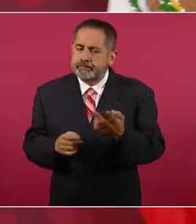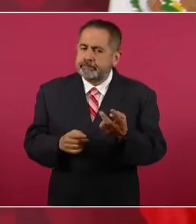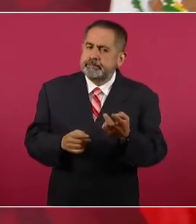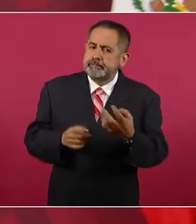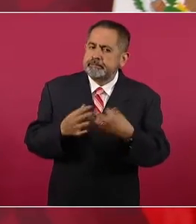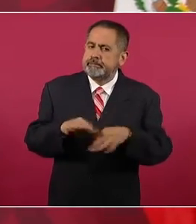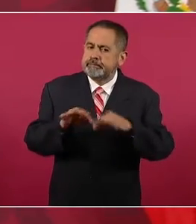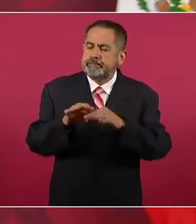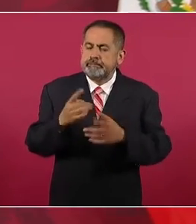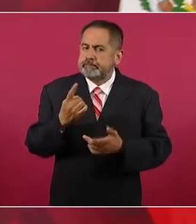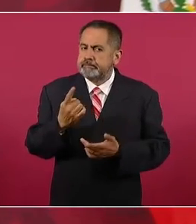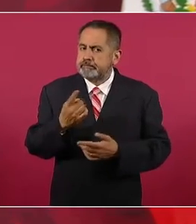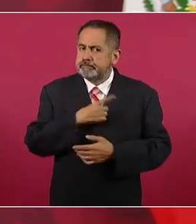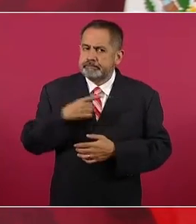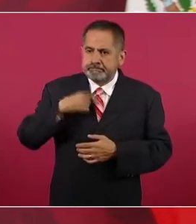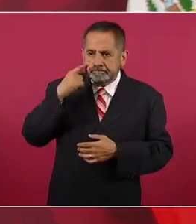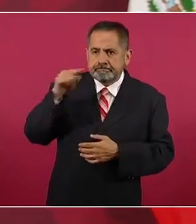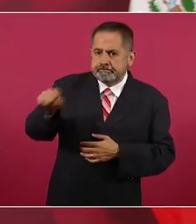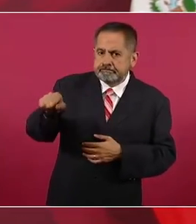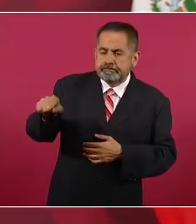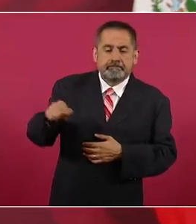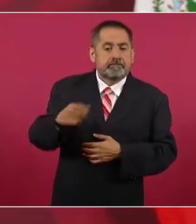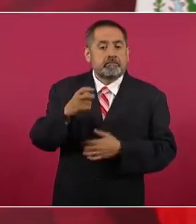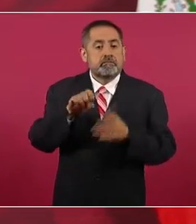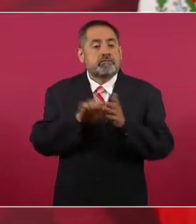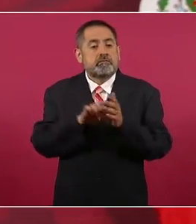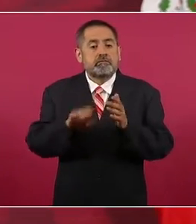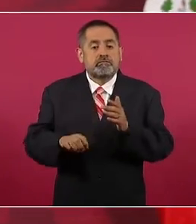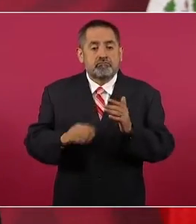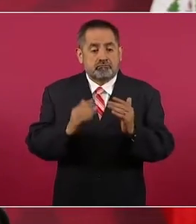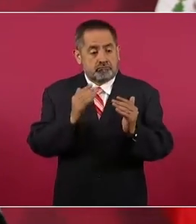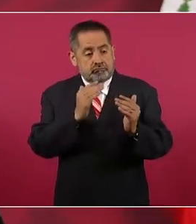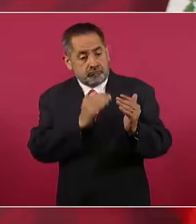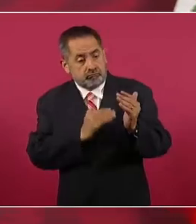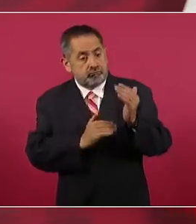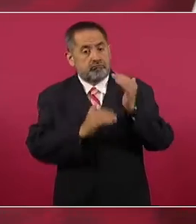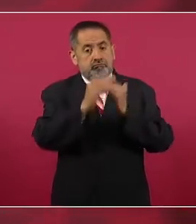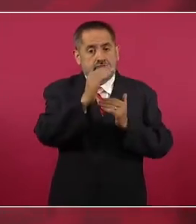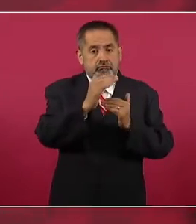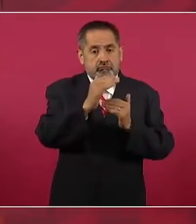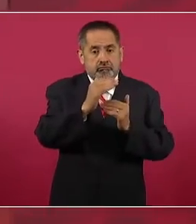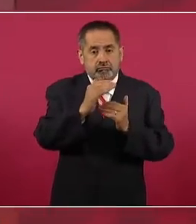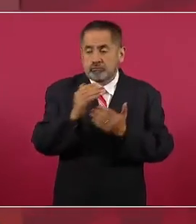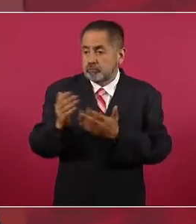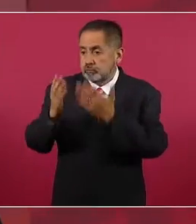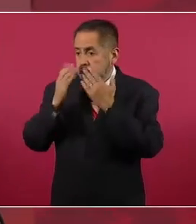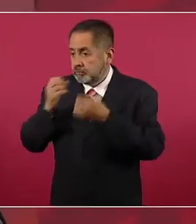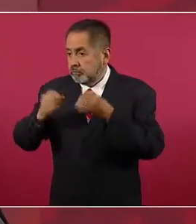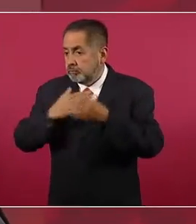porque como lo hemos dicho varias veces, progreso con justicia es retroceso.